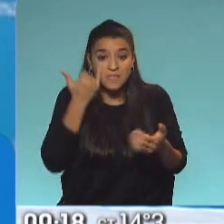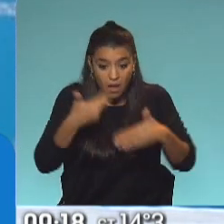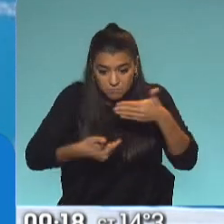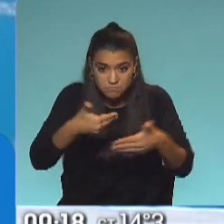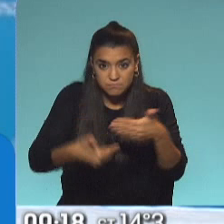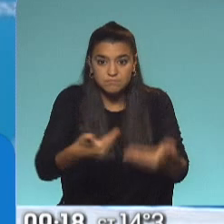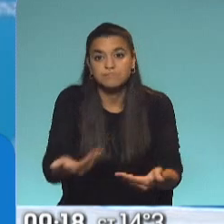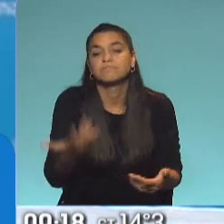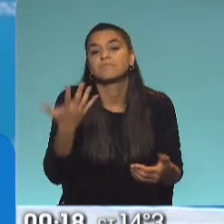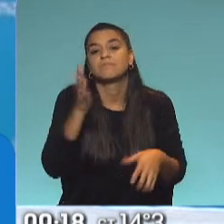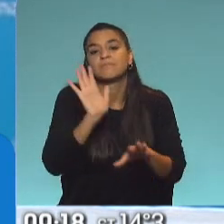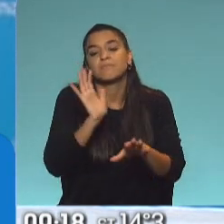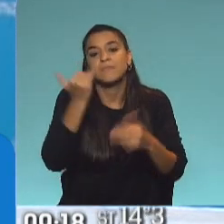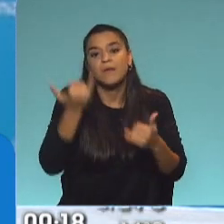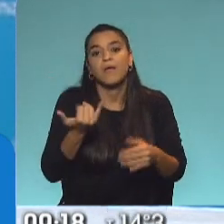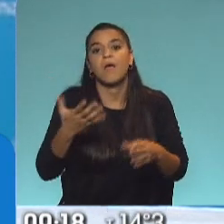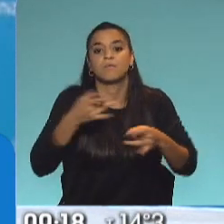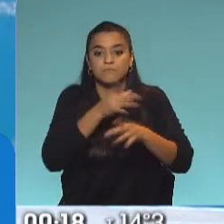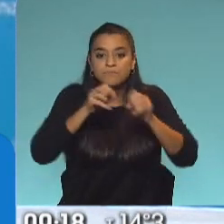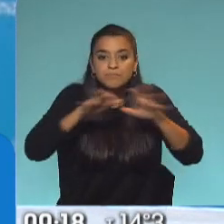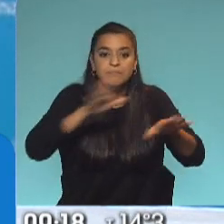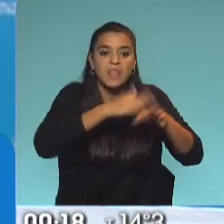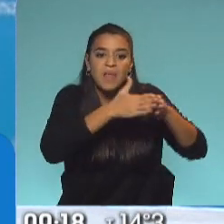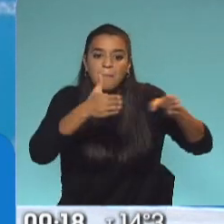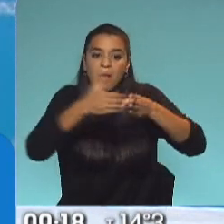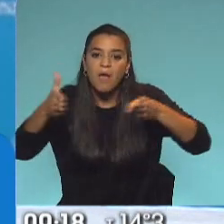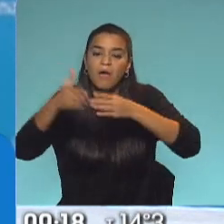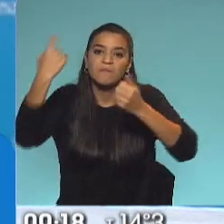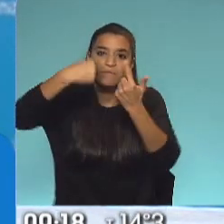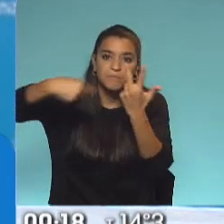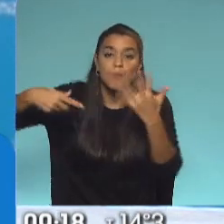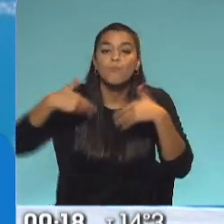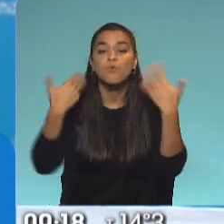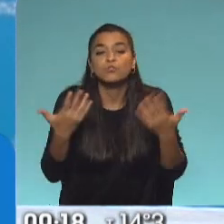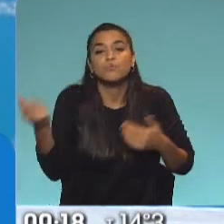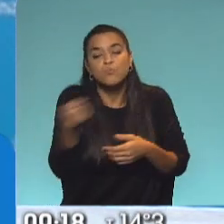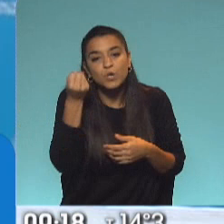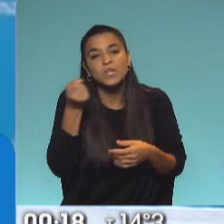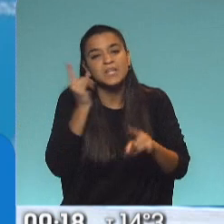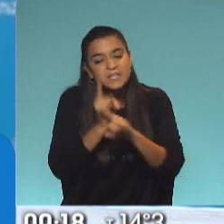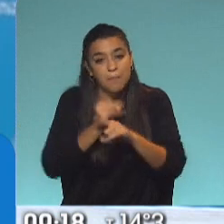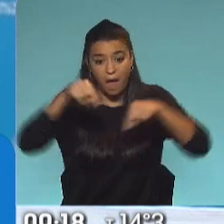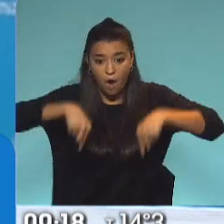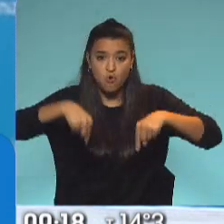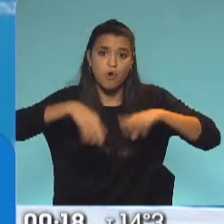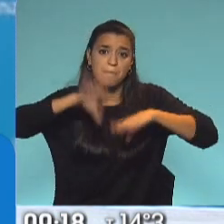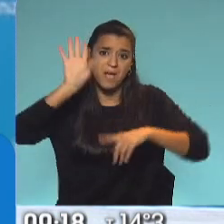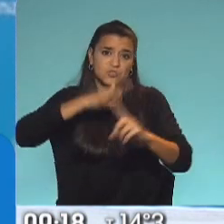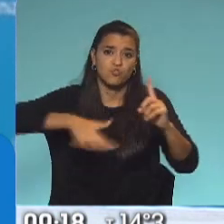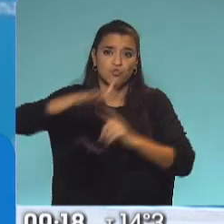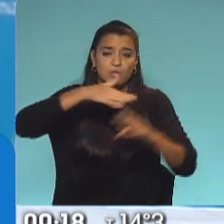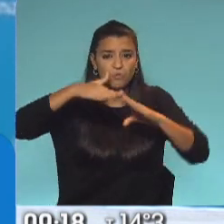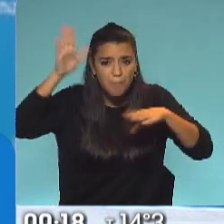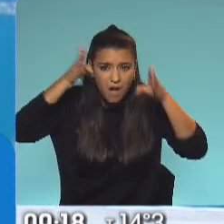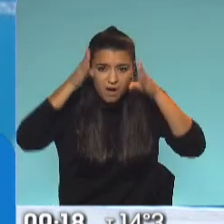transitando diferentes escenarios desde el epidemiológico por eso es muy importante siempre y ahora en este contexto también